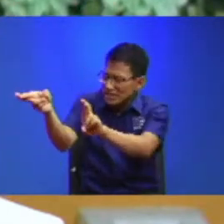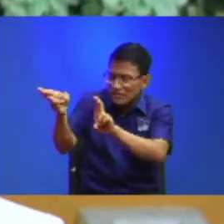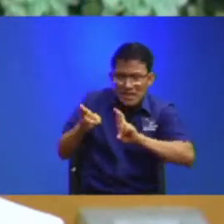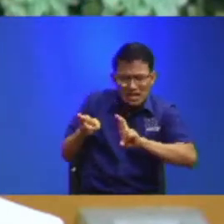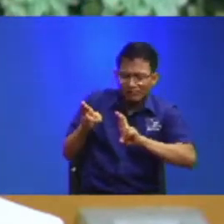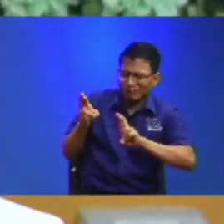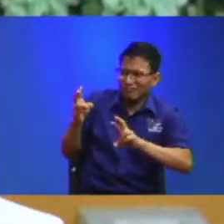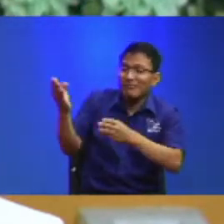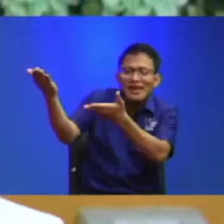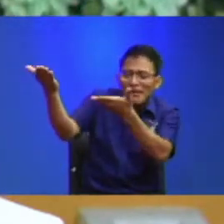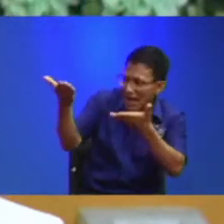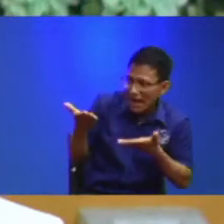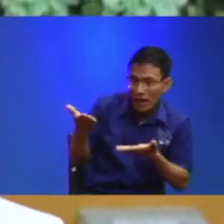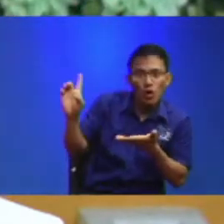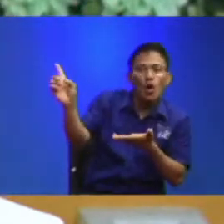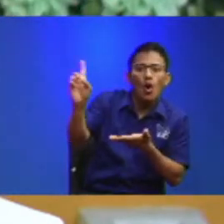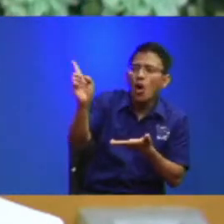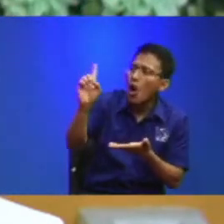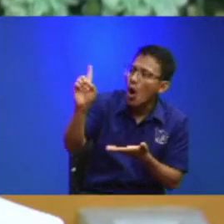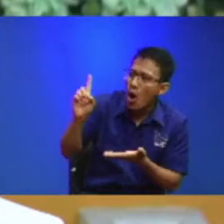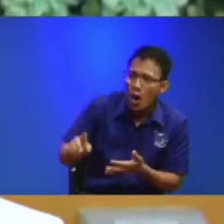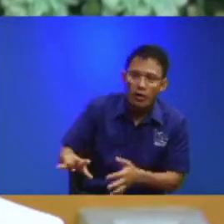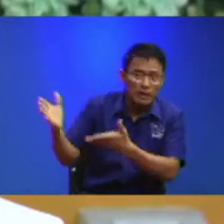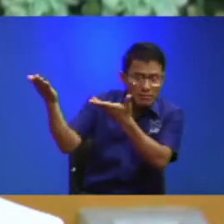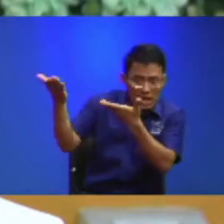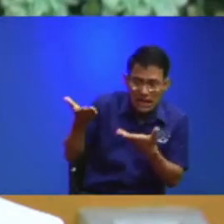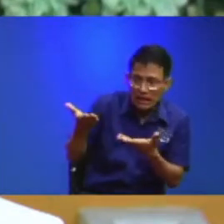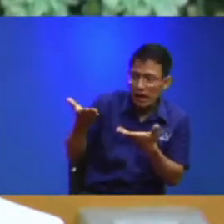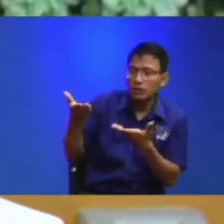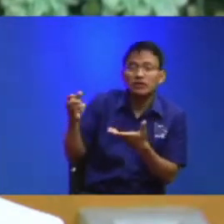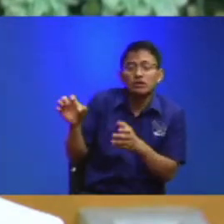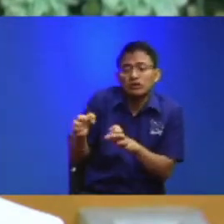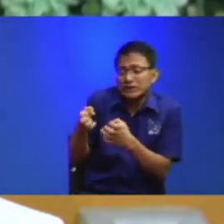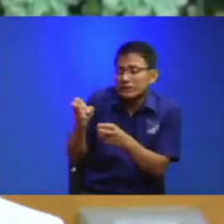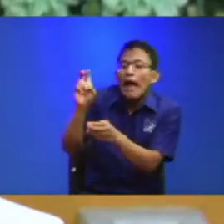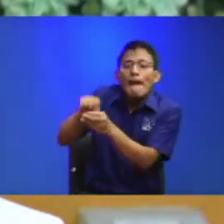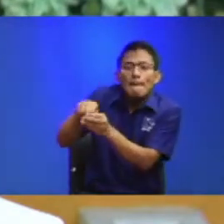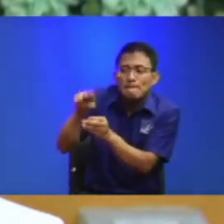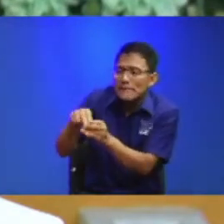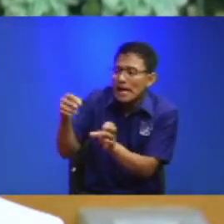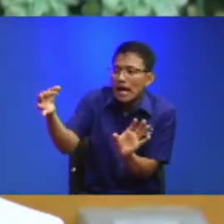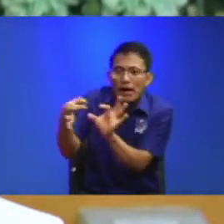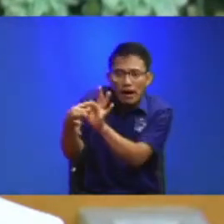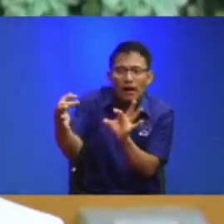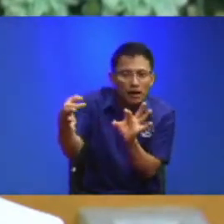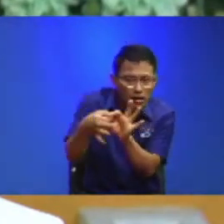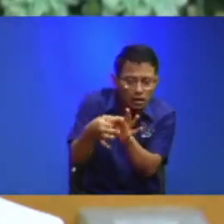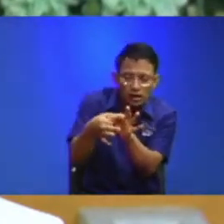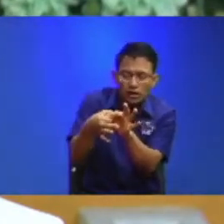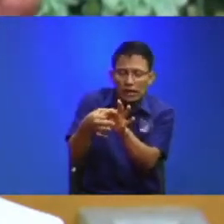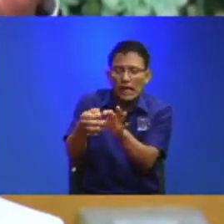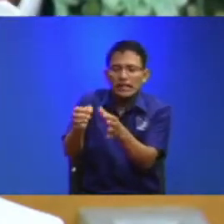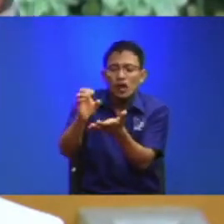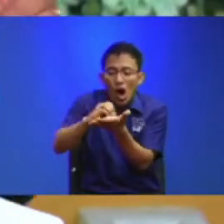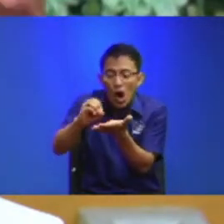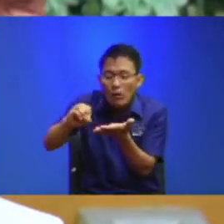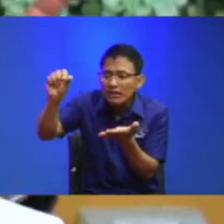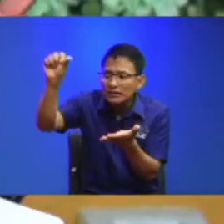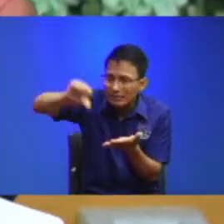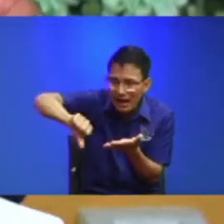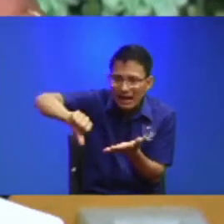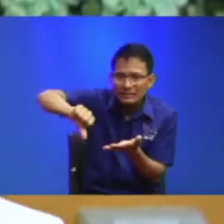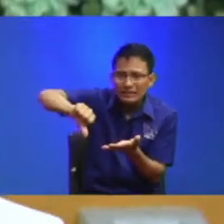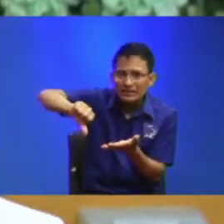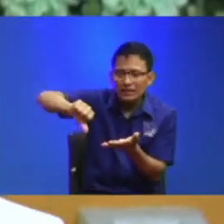bienvenido, porque le dice tal, el que le dice tal cosa es participante de sus malas obras. Dice: no